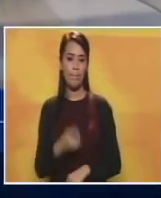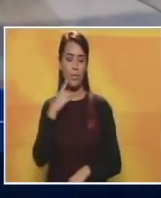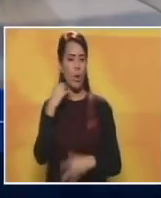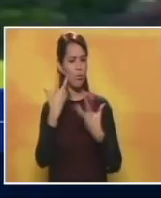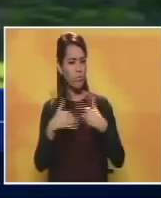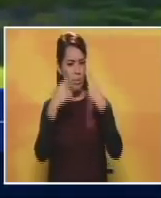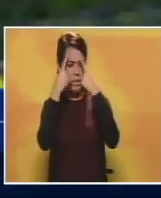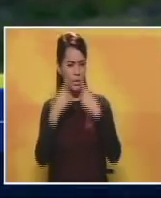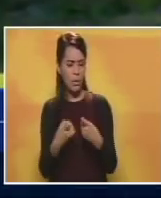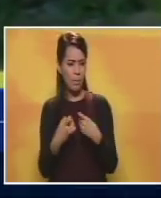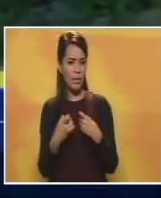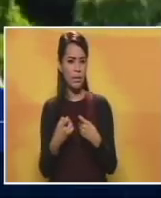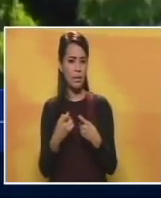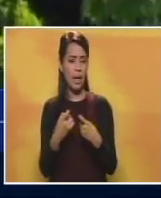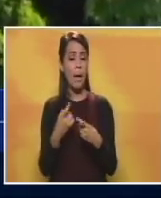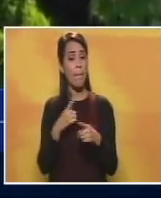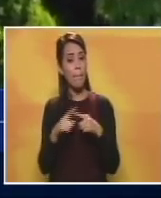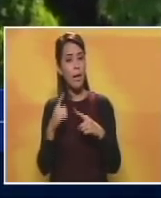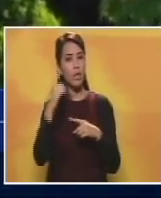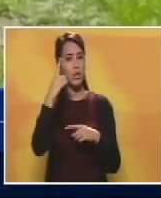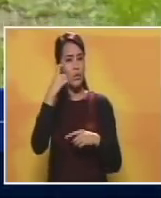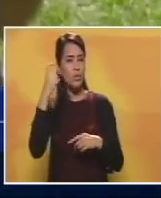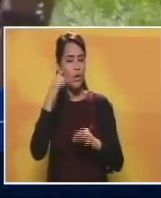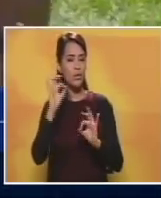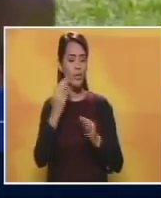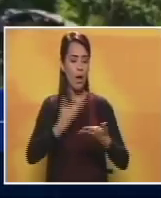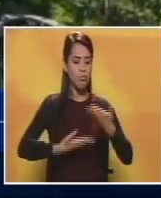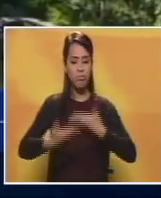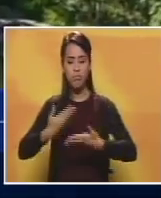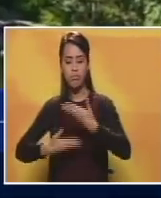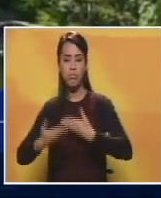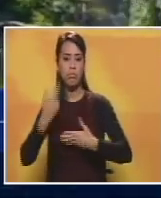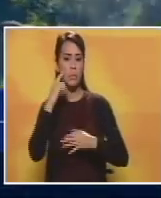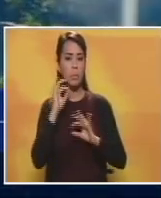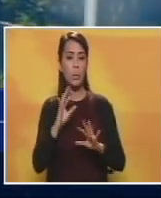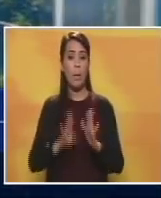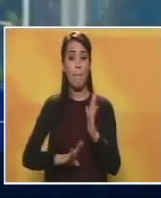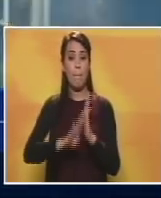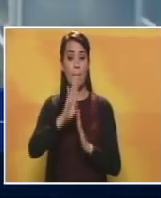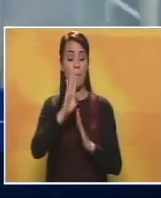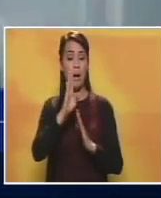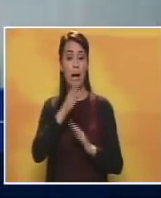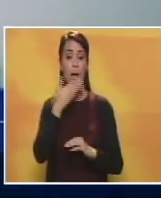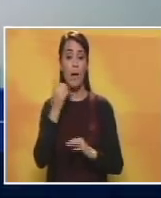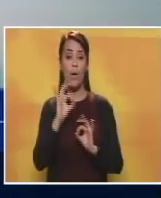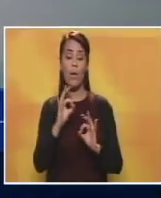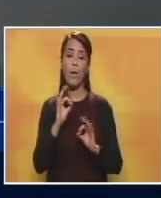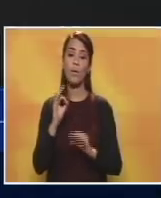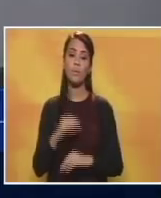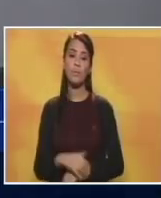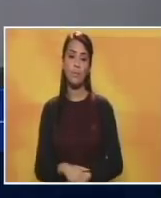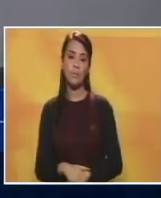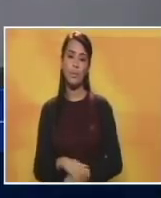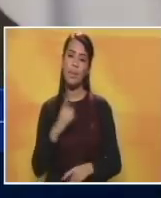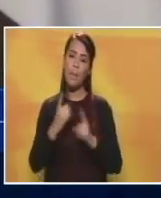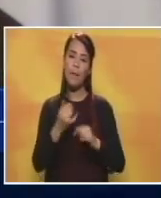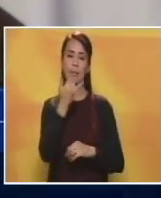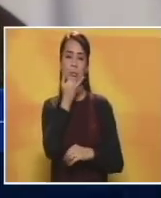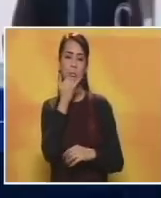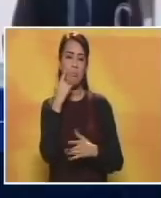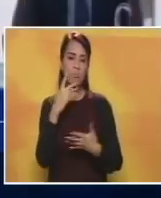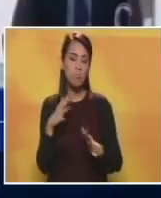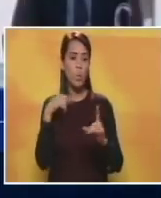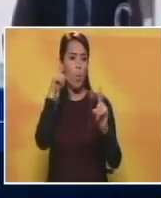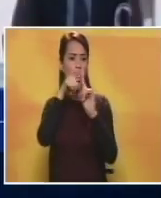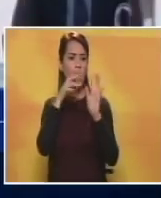de empresas de Harvard, pero su filosofía de negocios y visión se han ido agudizando con el tiempo y a través de los fracasos. Confesó que su